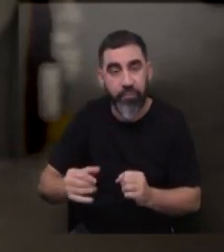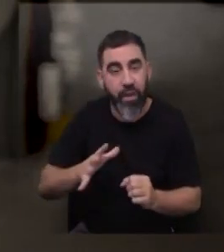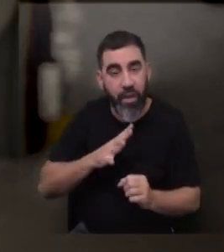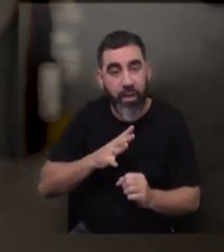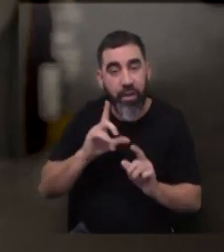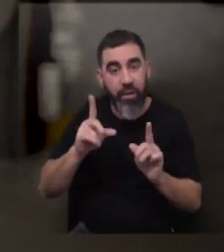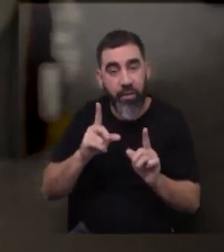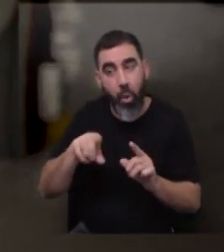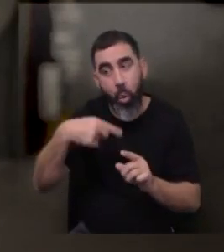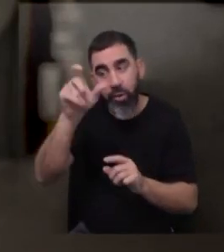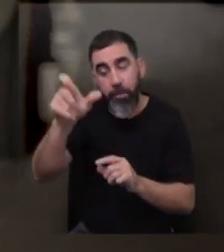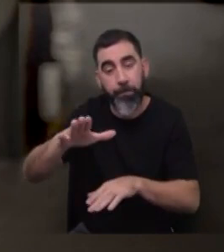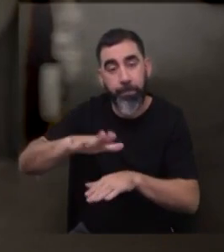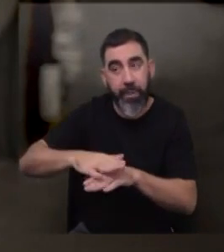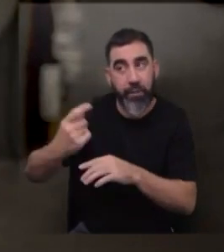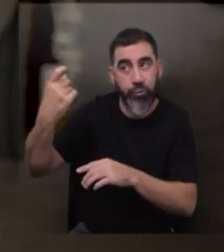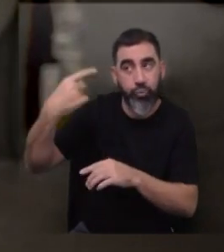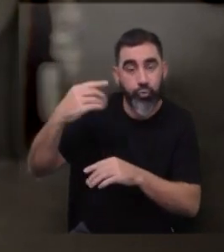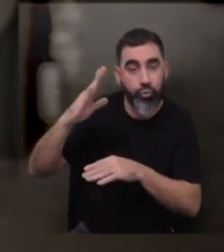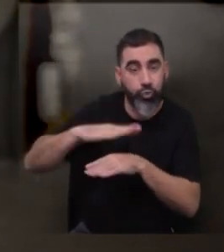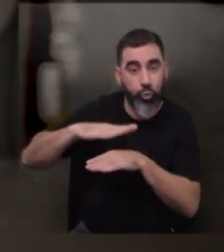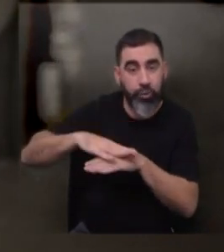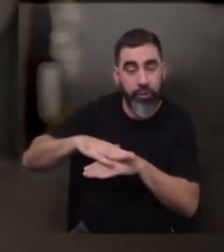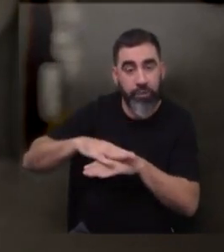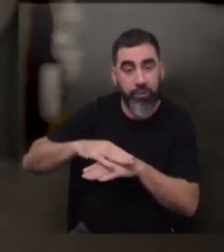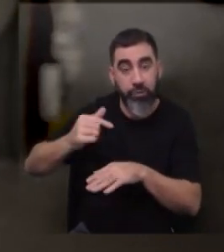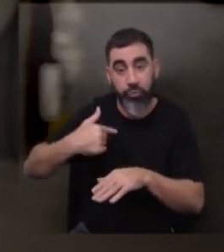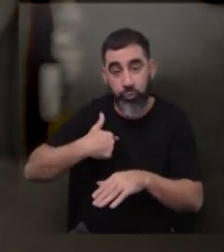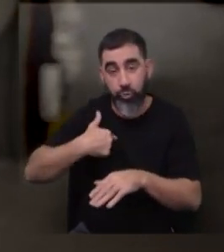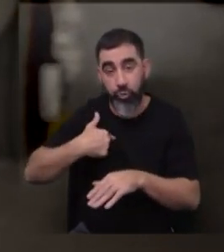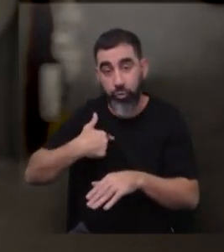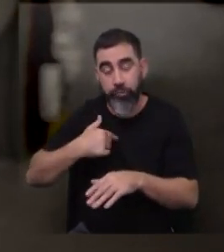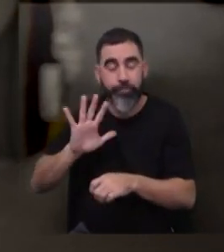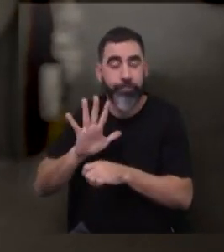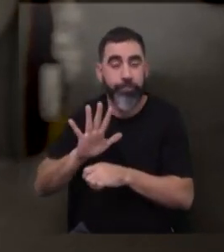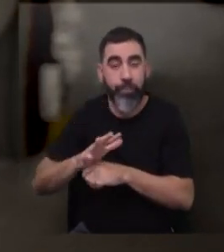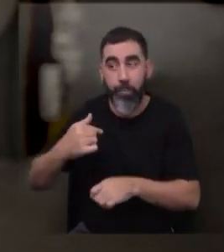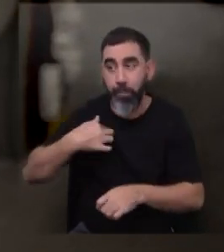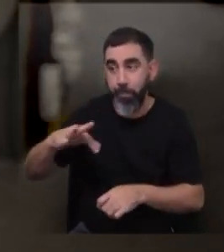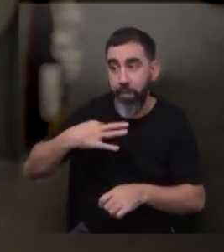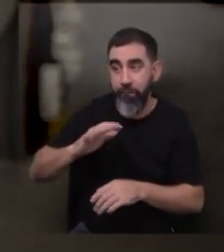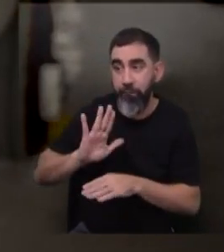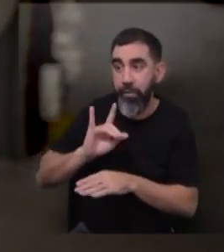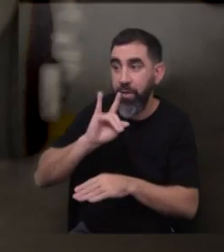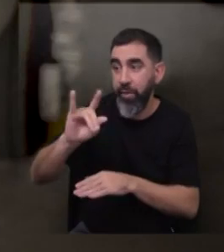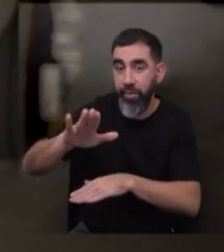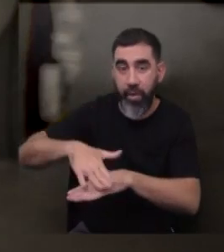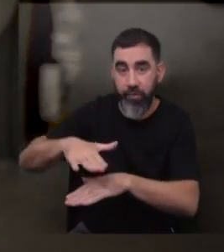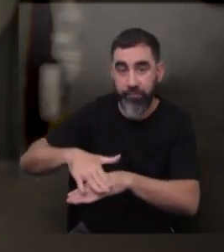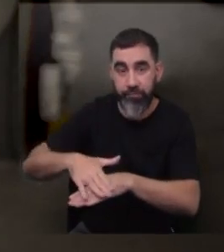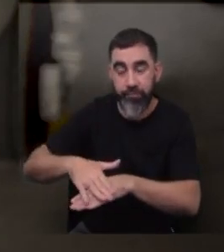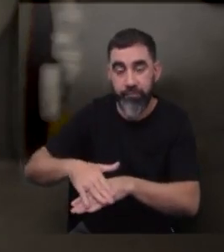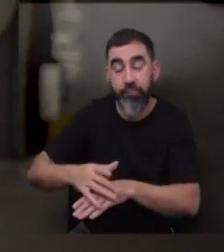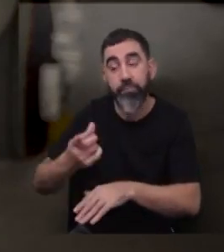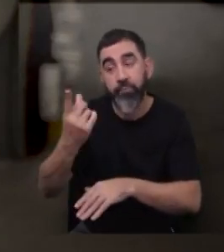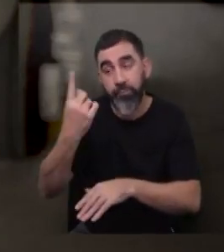ponerse en manos de otros, y en manos de otros donde vos te estás poniendo simbólicamente tu vida, ¿no? Entonces, por ahí el tema